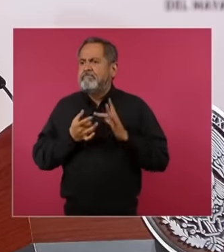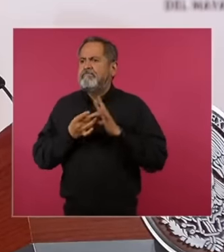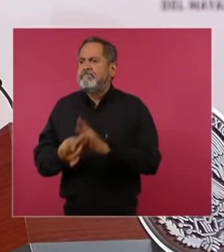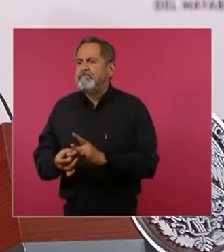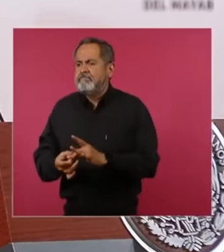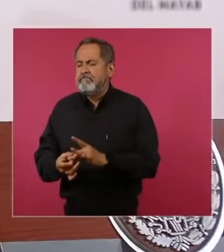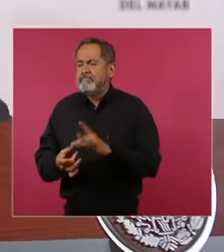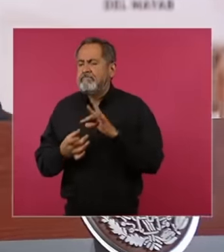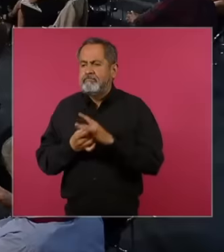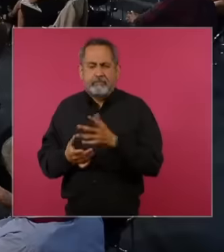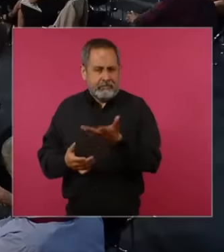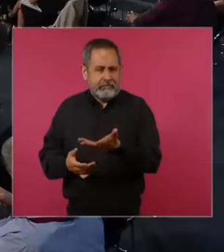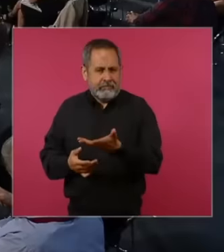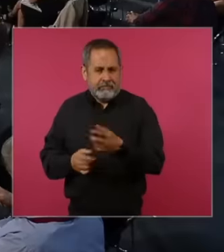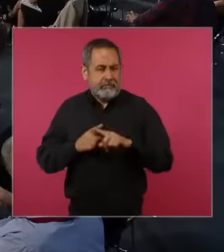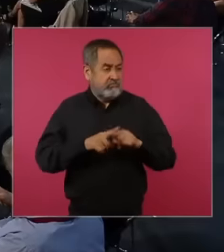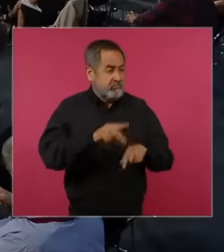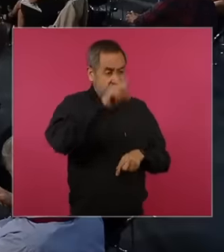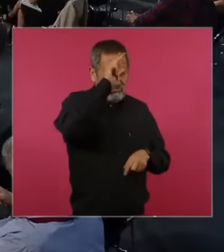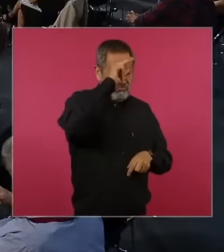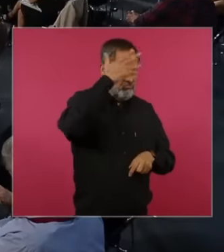Porque no se trata de ser una eminencia